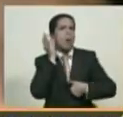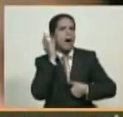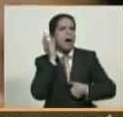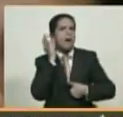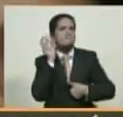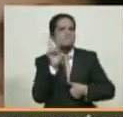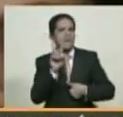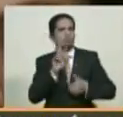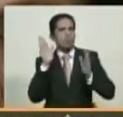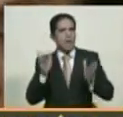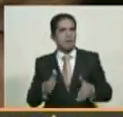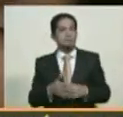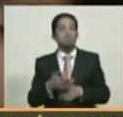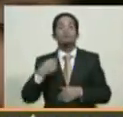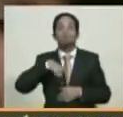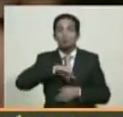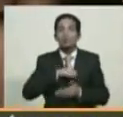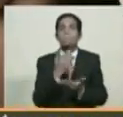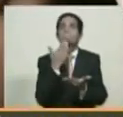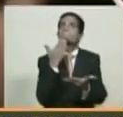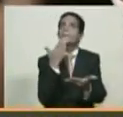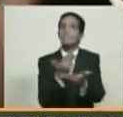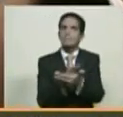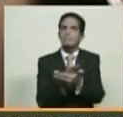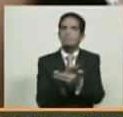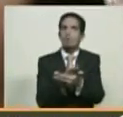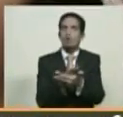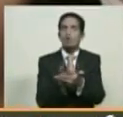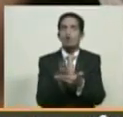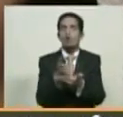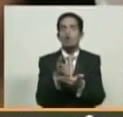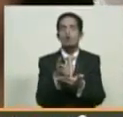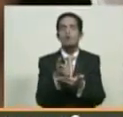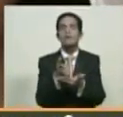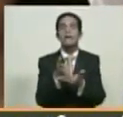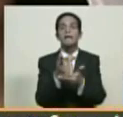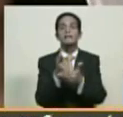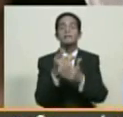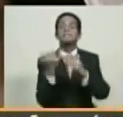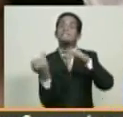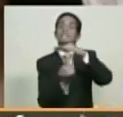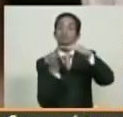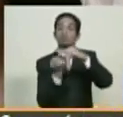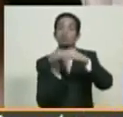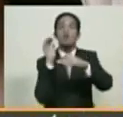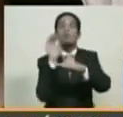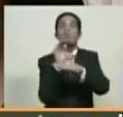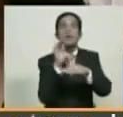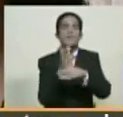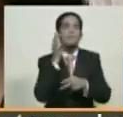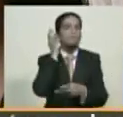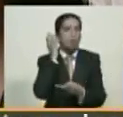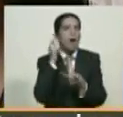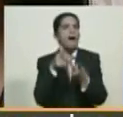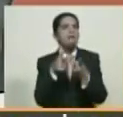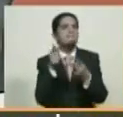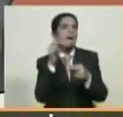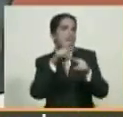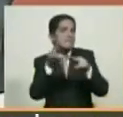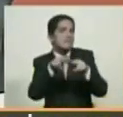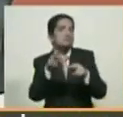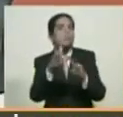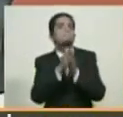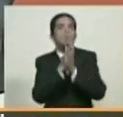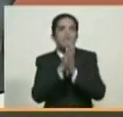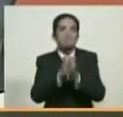Nosotros exigimos que los organismos multilaterales de protección a las mujeres y a la infancia tomen cartas en el